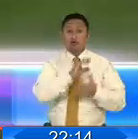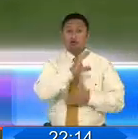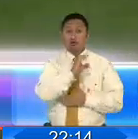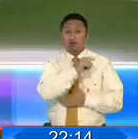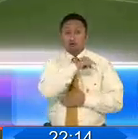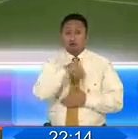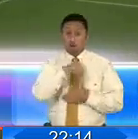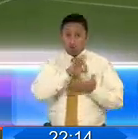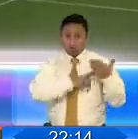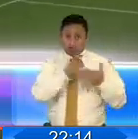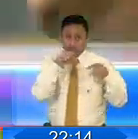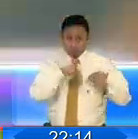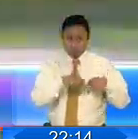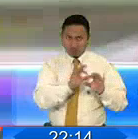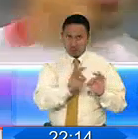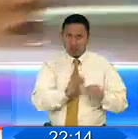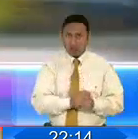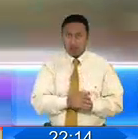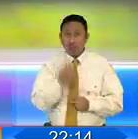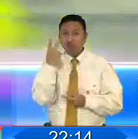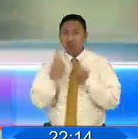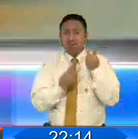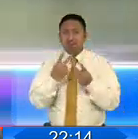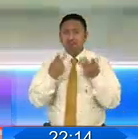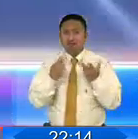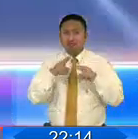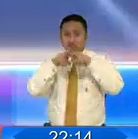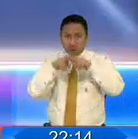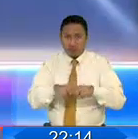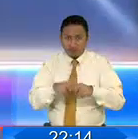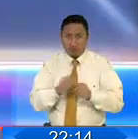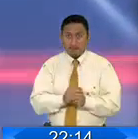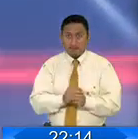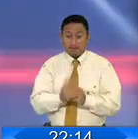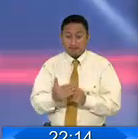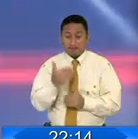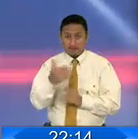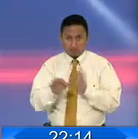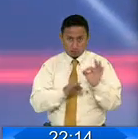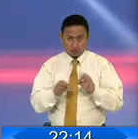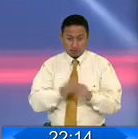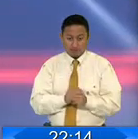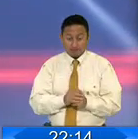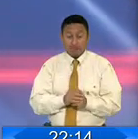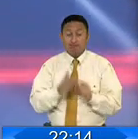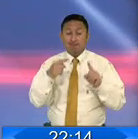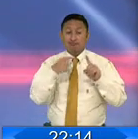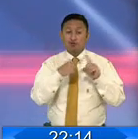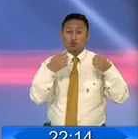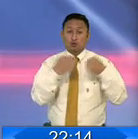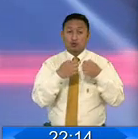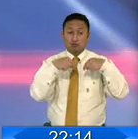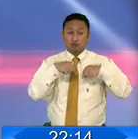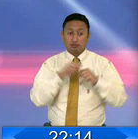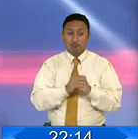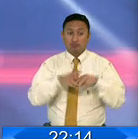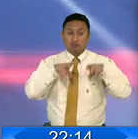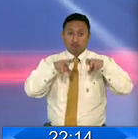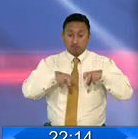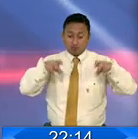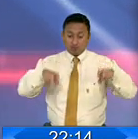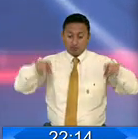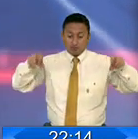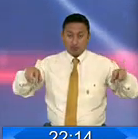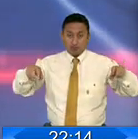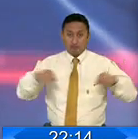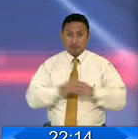Nacional, recalcan. El motivo de la visita habría sido una inspección. Más abajo señalan, Obando y su equipo procedieron a ocupar asientos